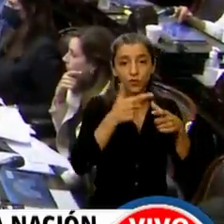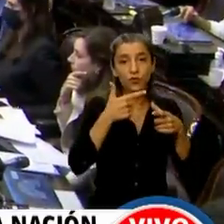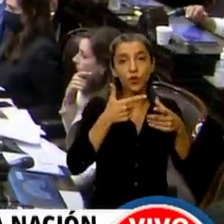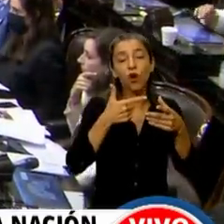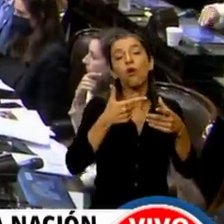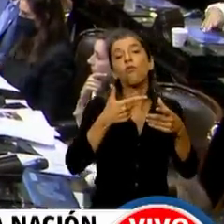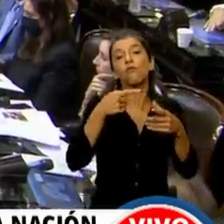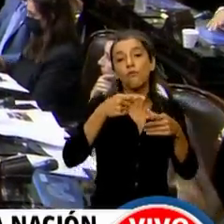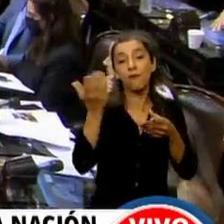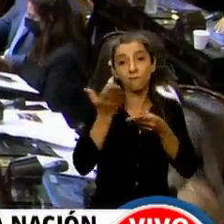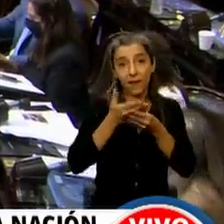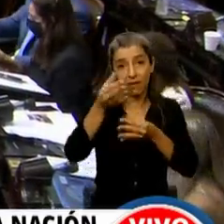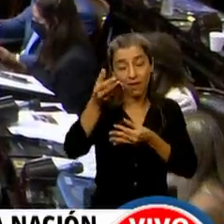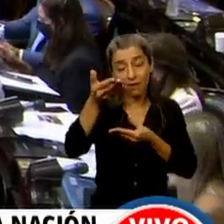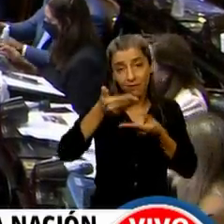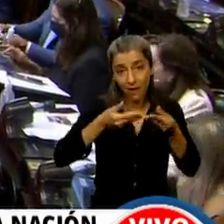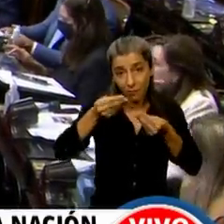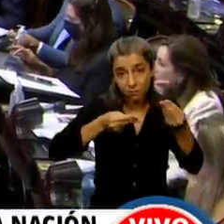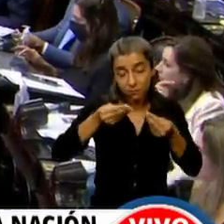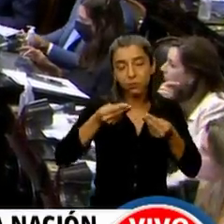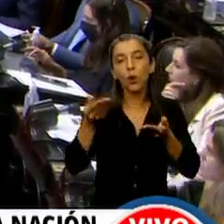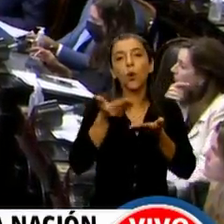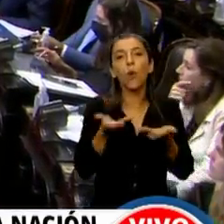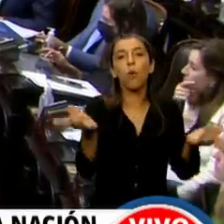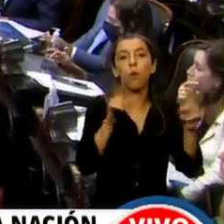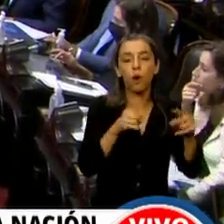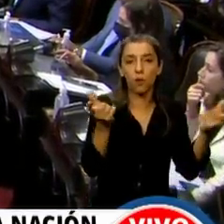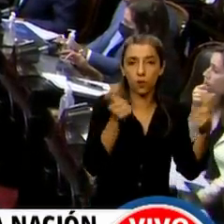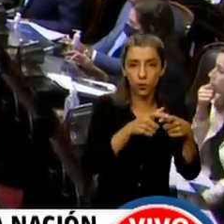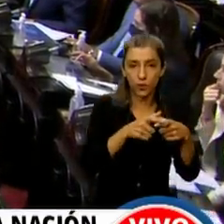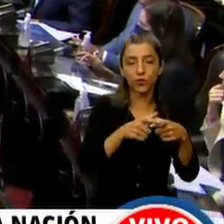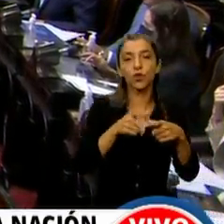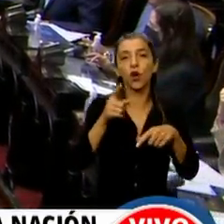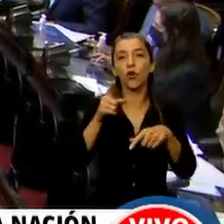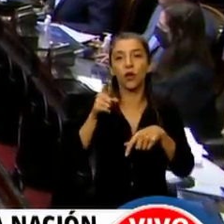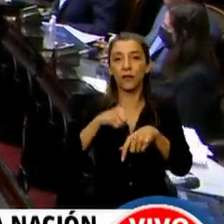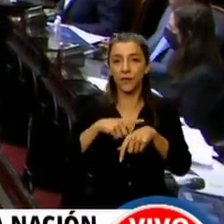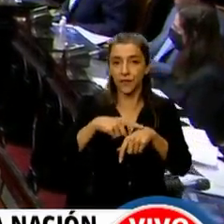sírvase marcar su voto en el momento que les indique el tiempo